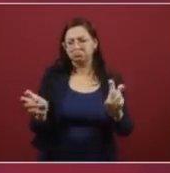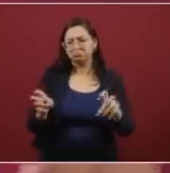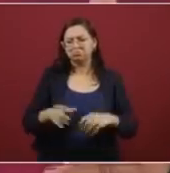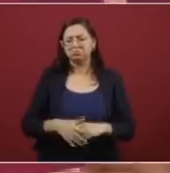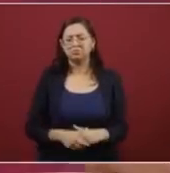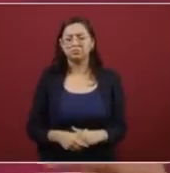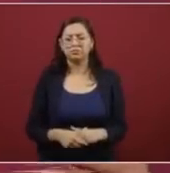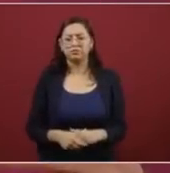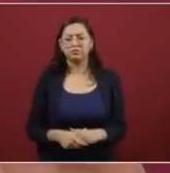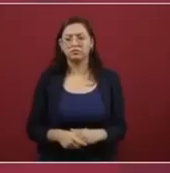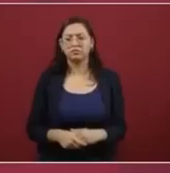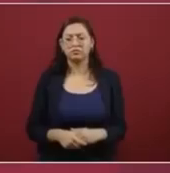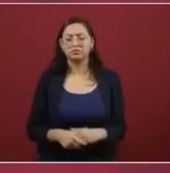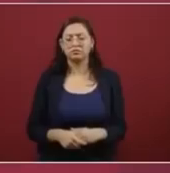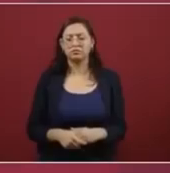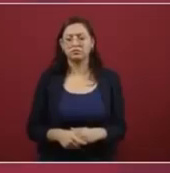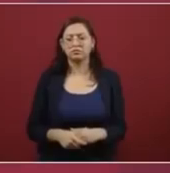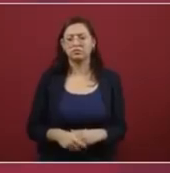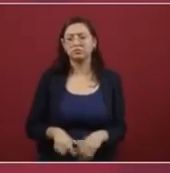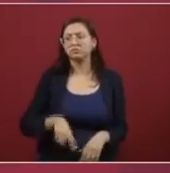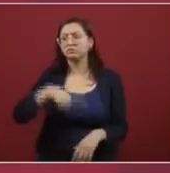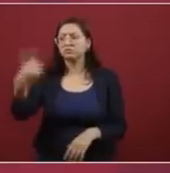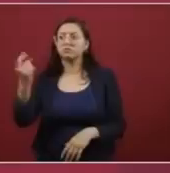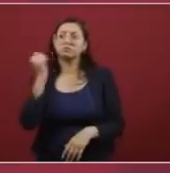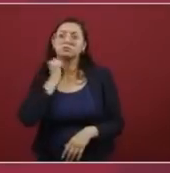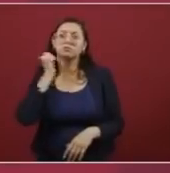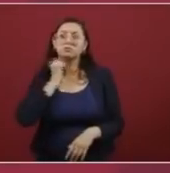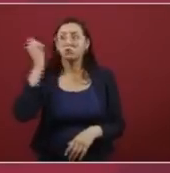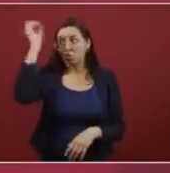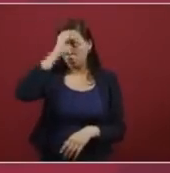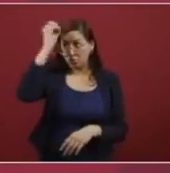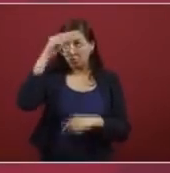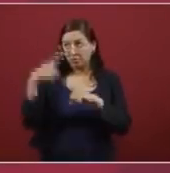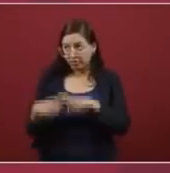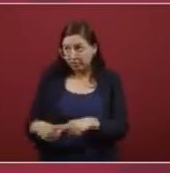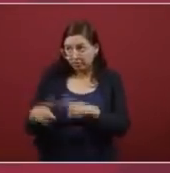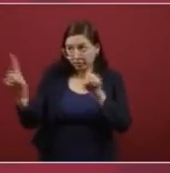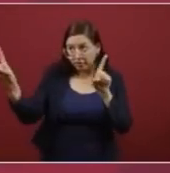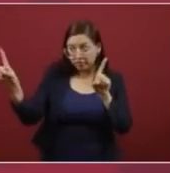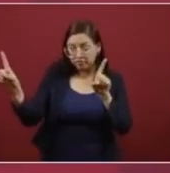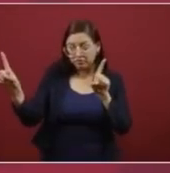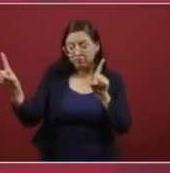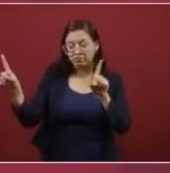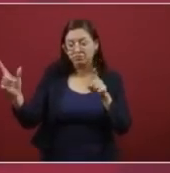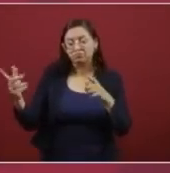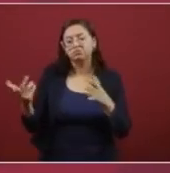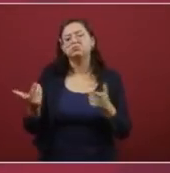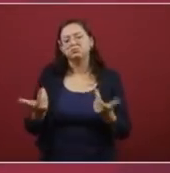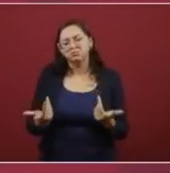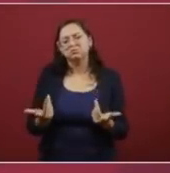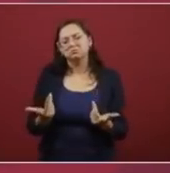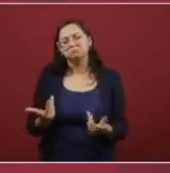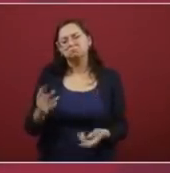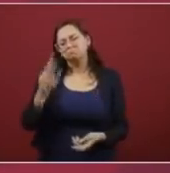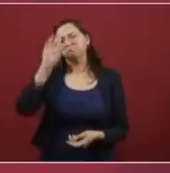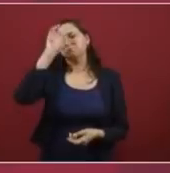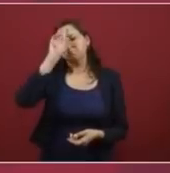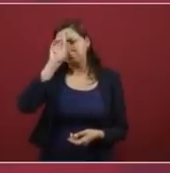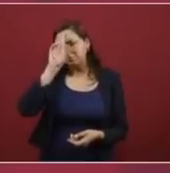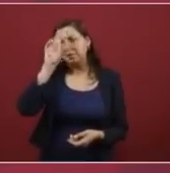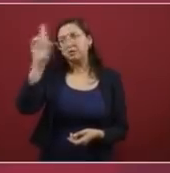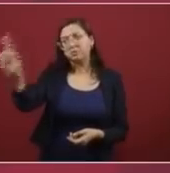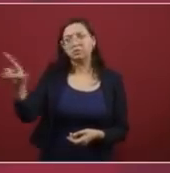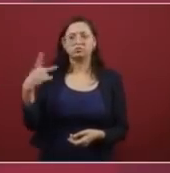Si los senadores tienen una opinión distinta, pues yo respeto esa opinión, pero no